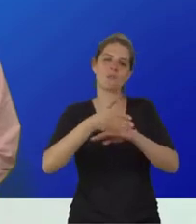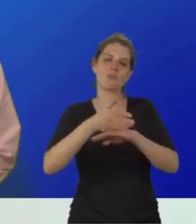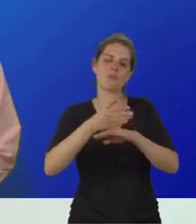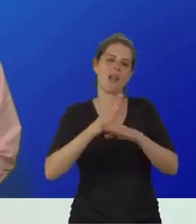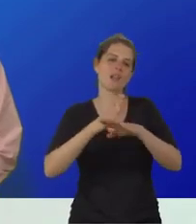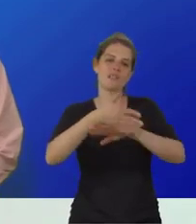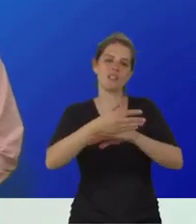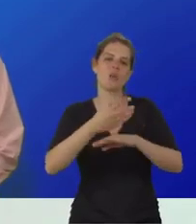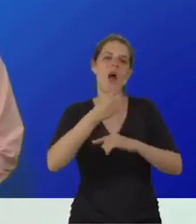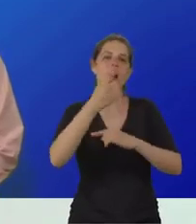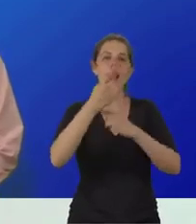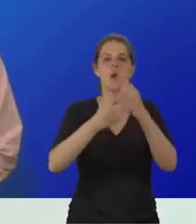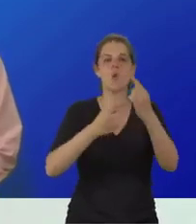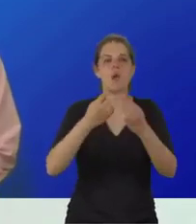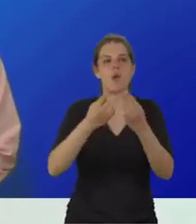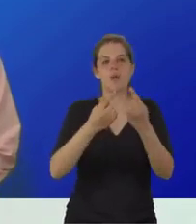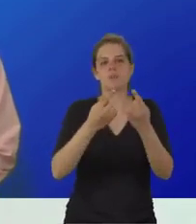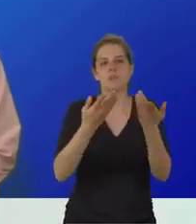determinados